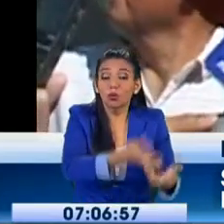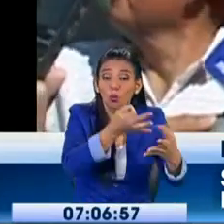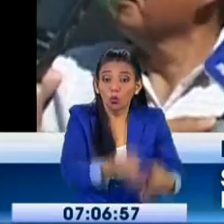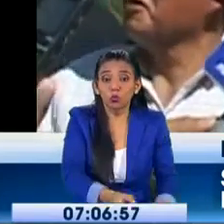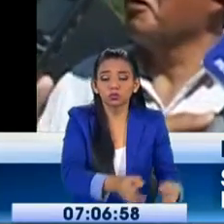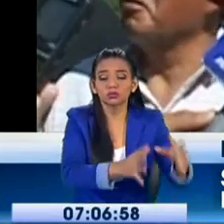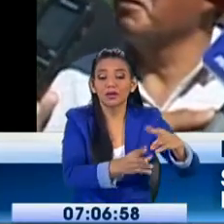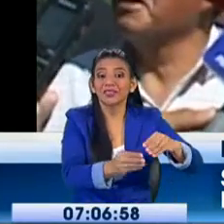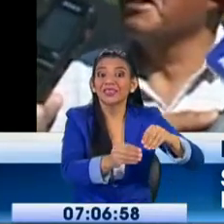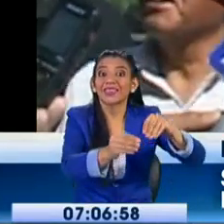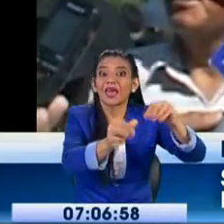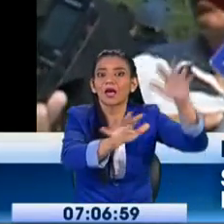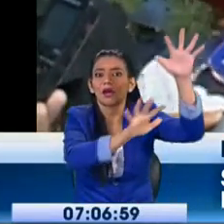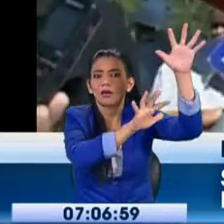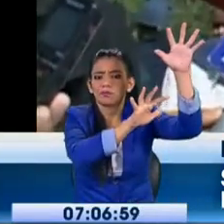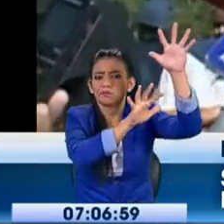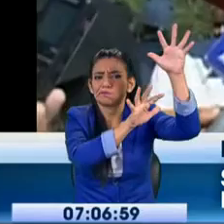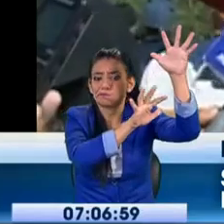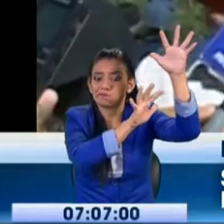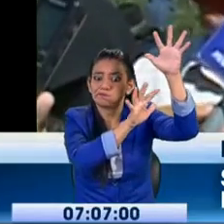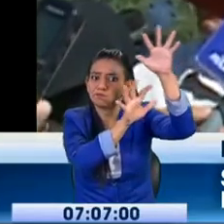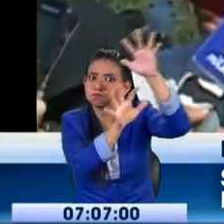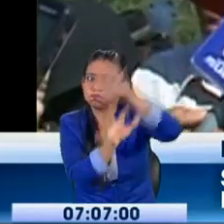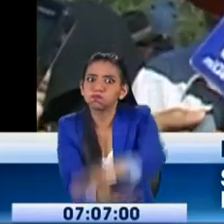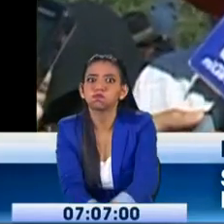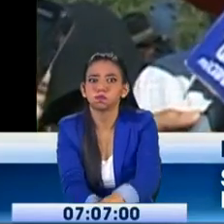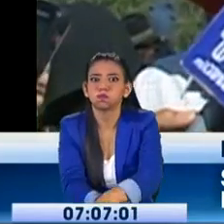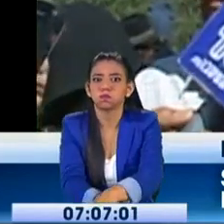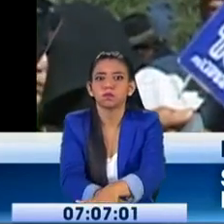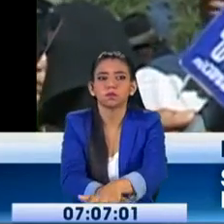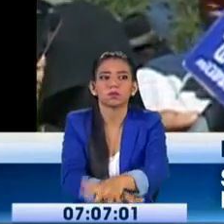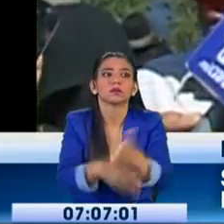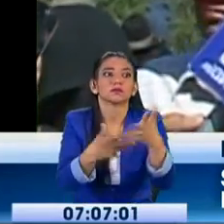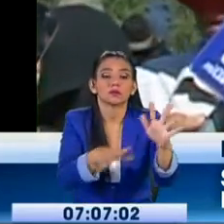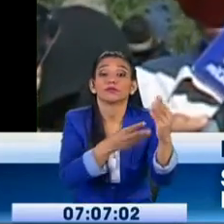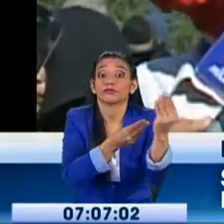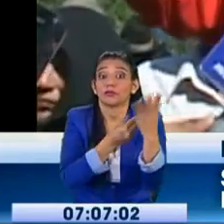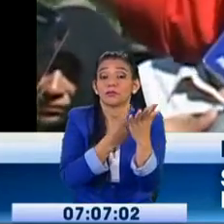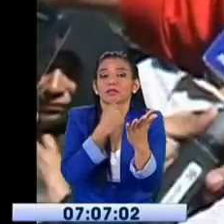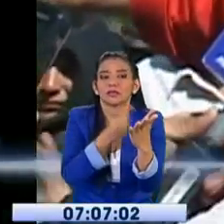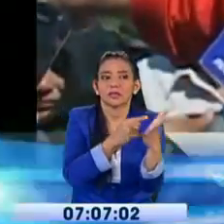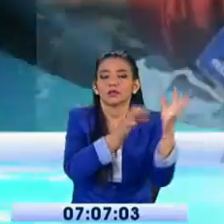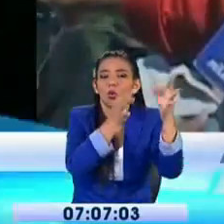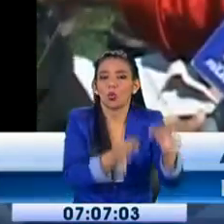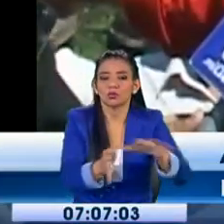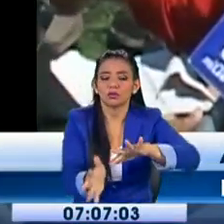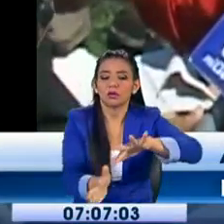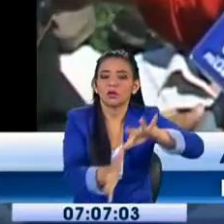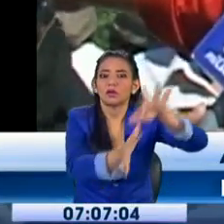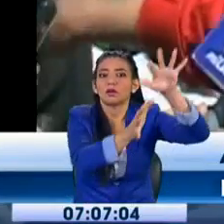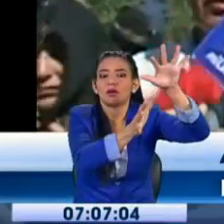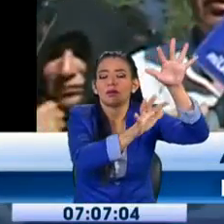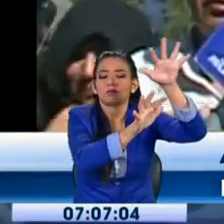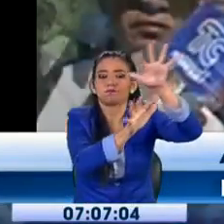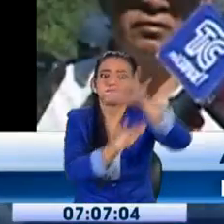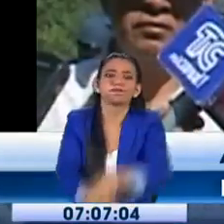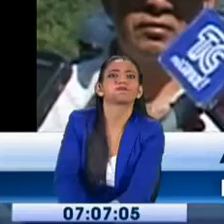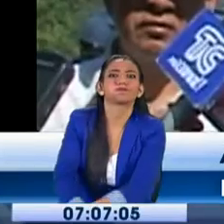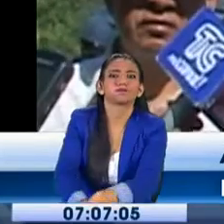una saturación y fue una, según la información que tengo, un aluvión que duró o tardó